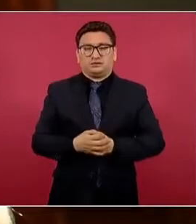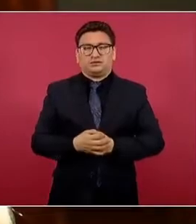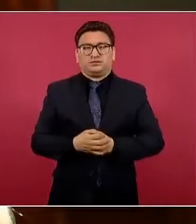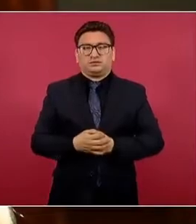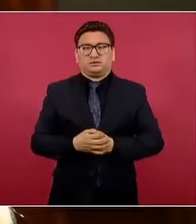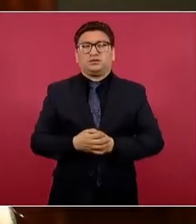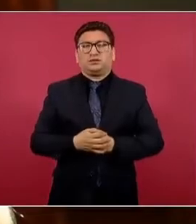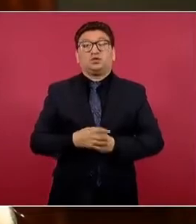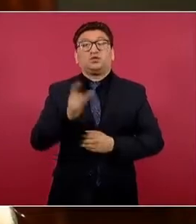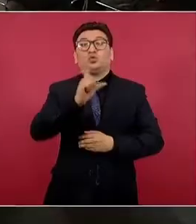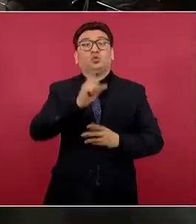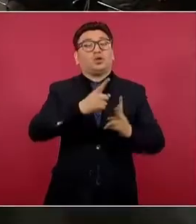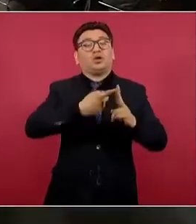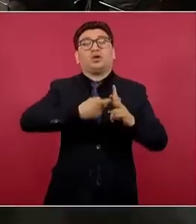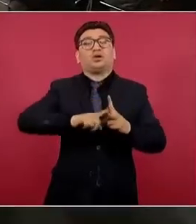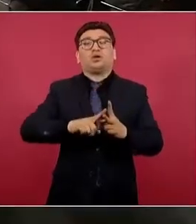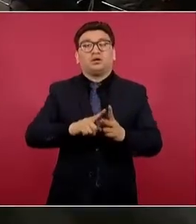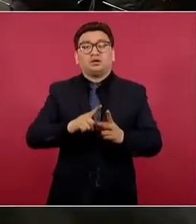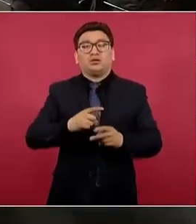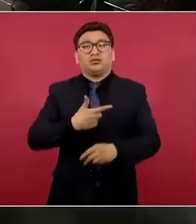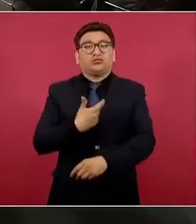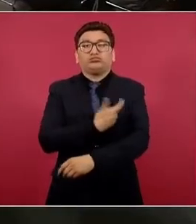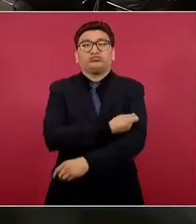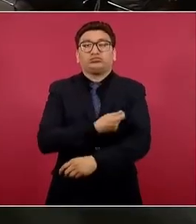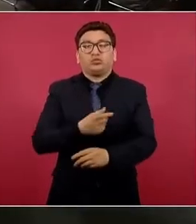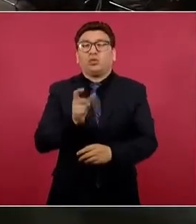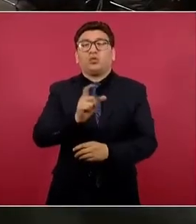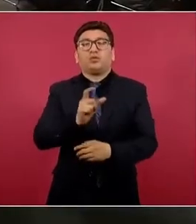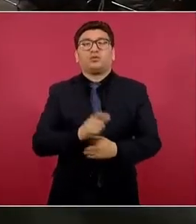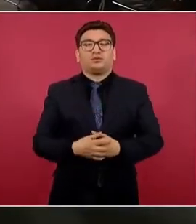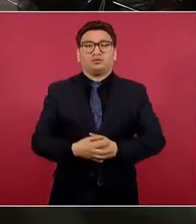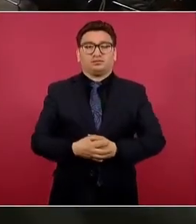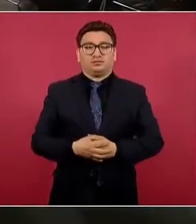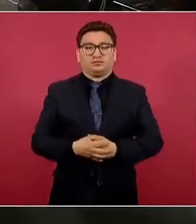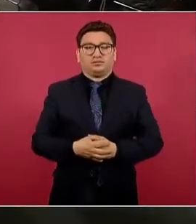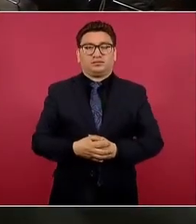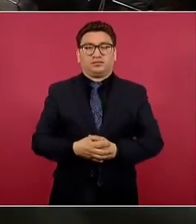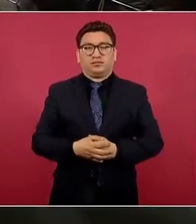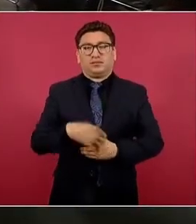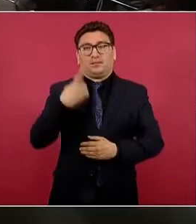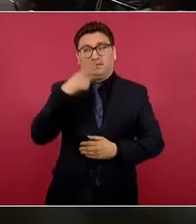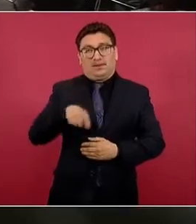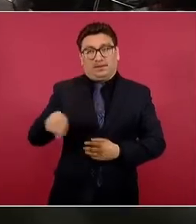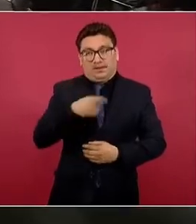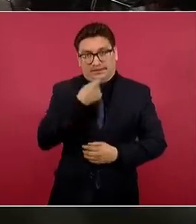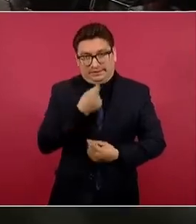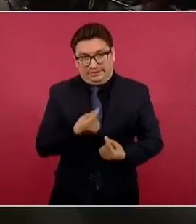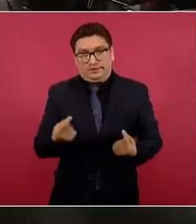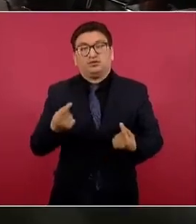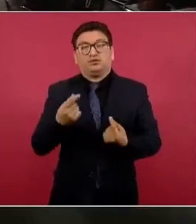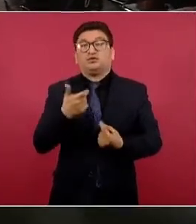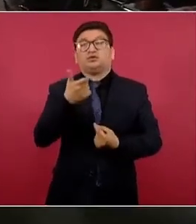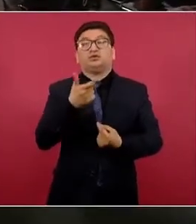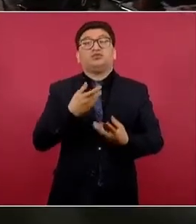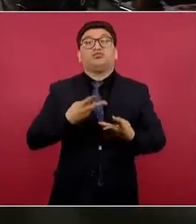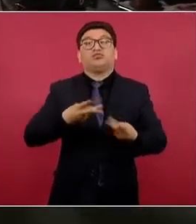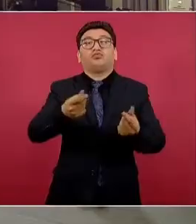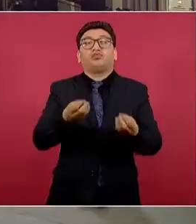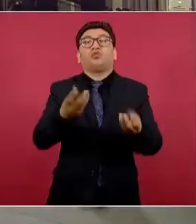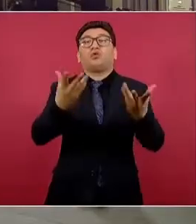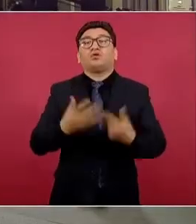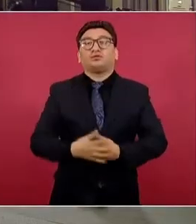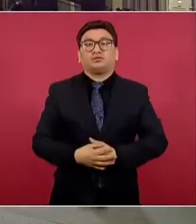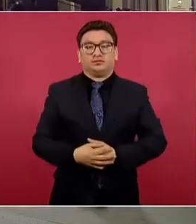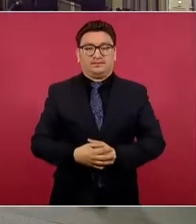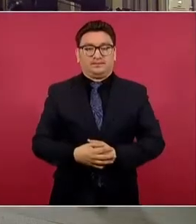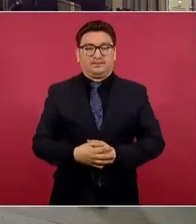de cuándo iniciaría esta vacunación para los niños y cuánto se invirtió.